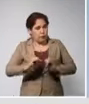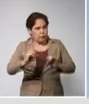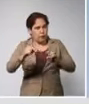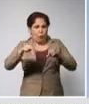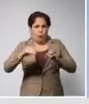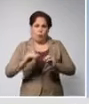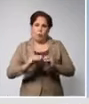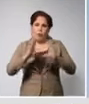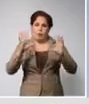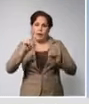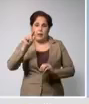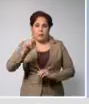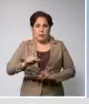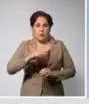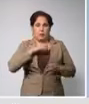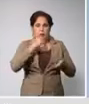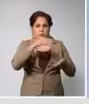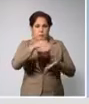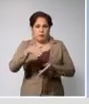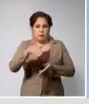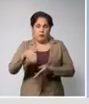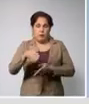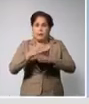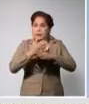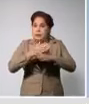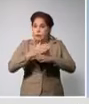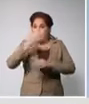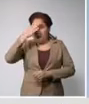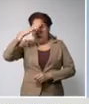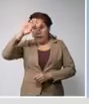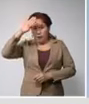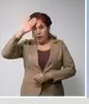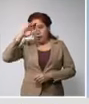de hoy. Eso da para Cuba una letalidad de